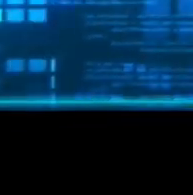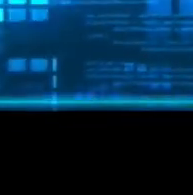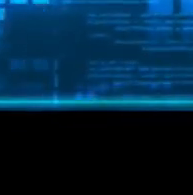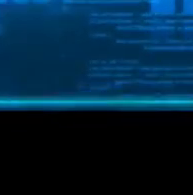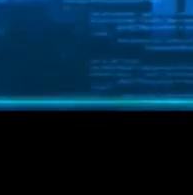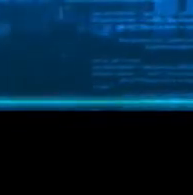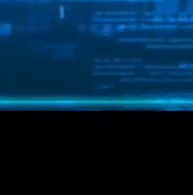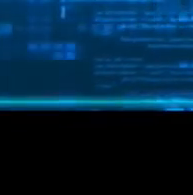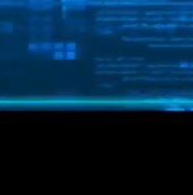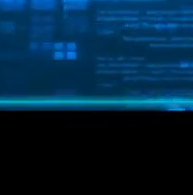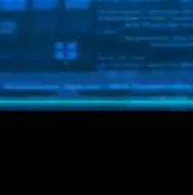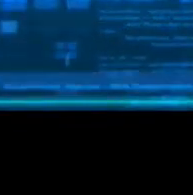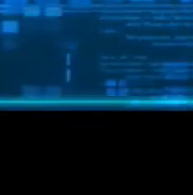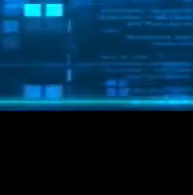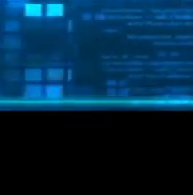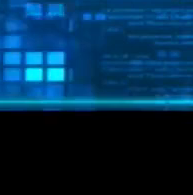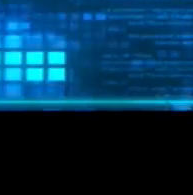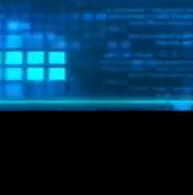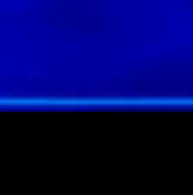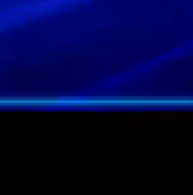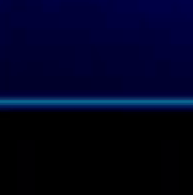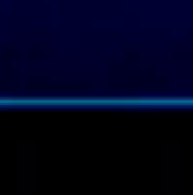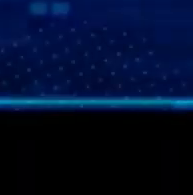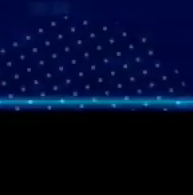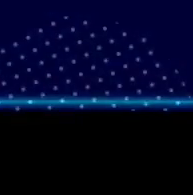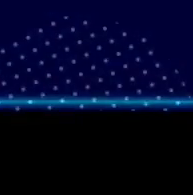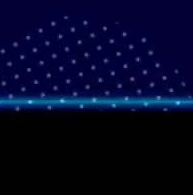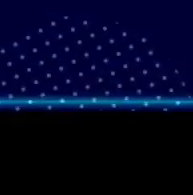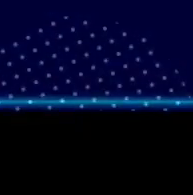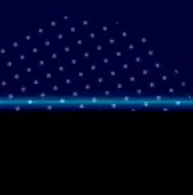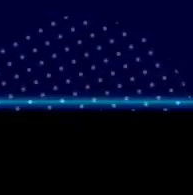cómodo y disfruta de todo lo que hemos preparado para ti.